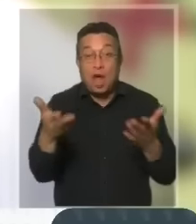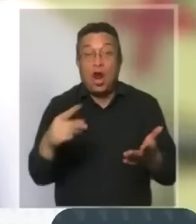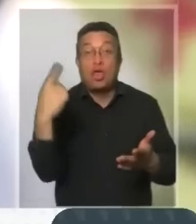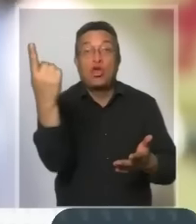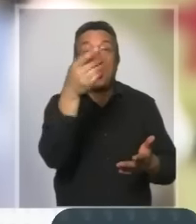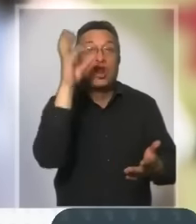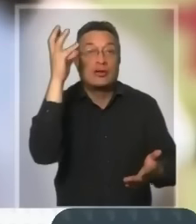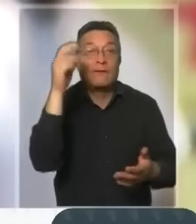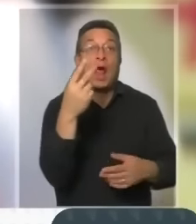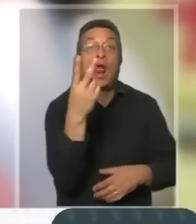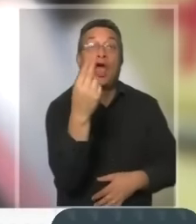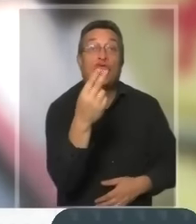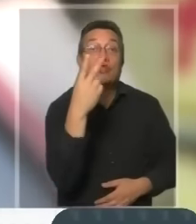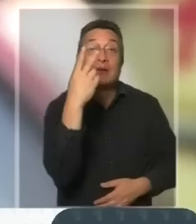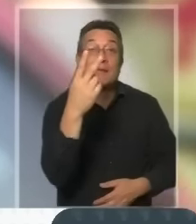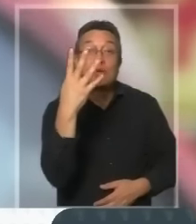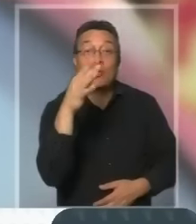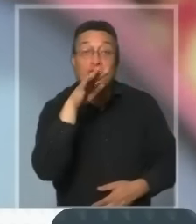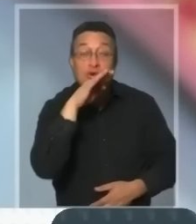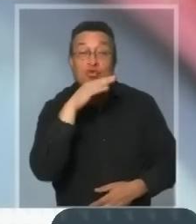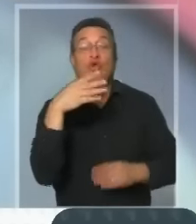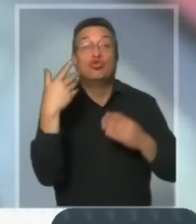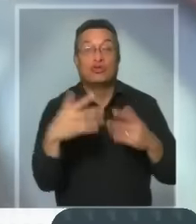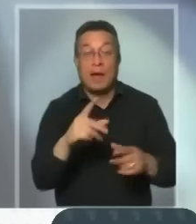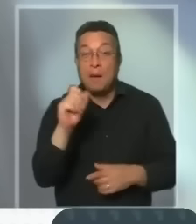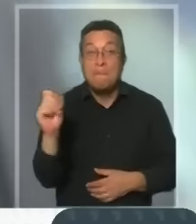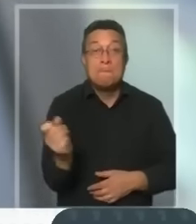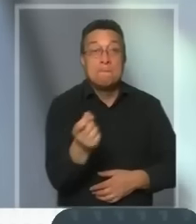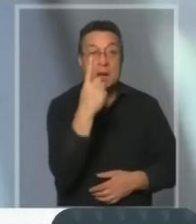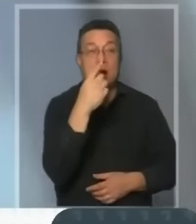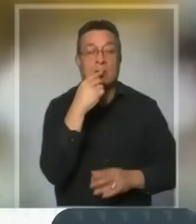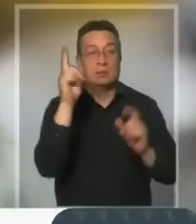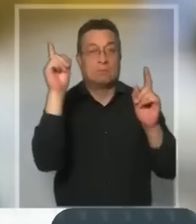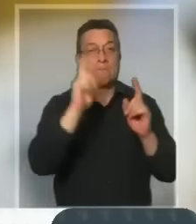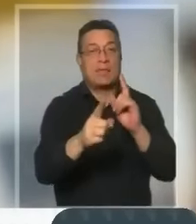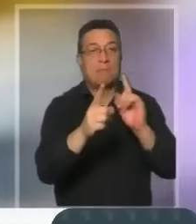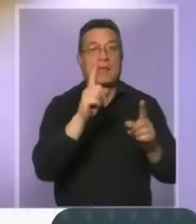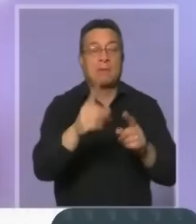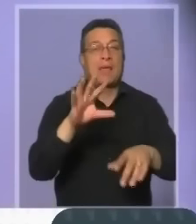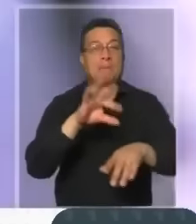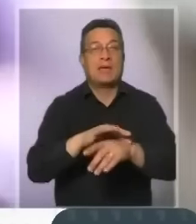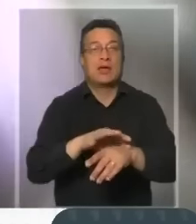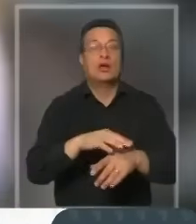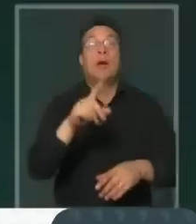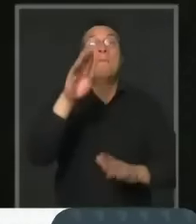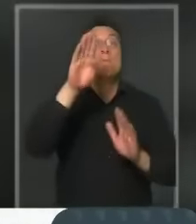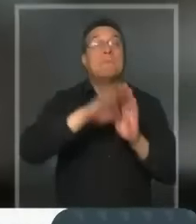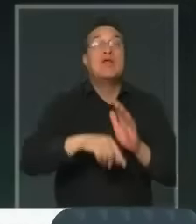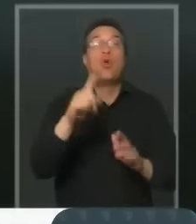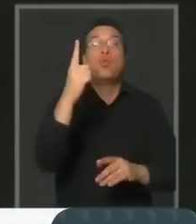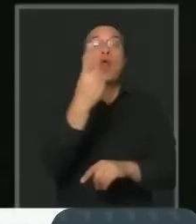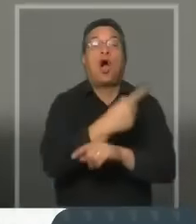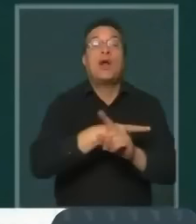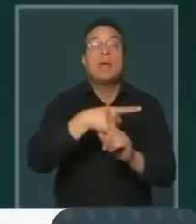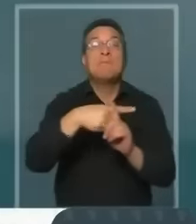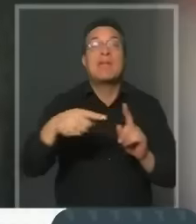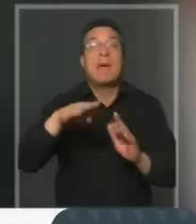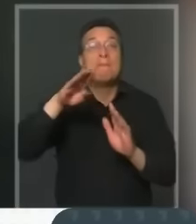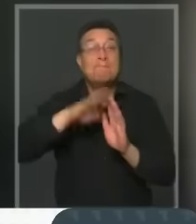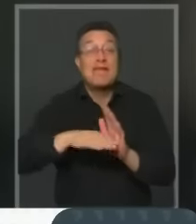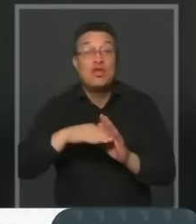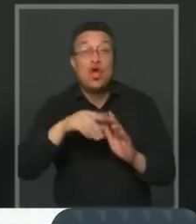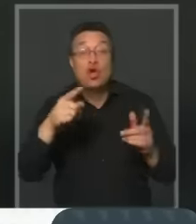las 12:24 se entregaron las primeras indicaciones médicas. Menos de 1 hora y media después de llegar al